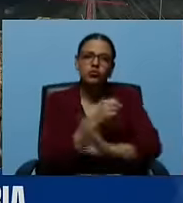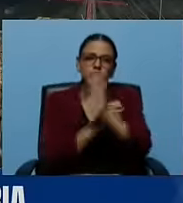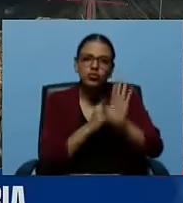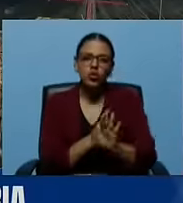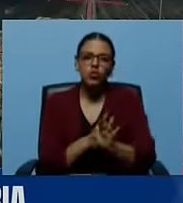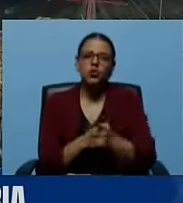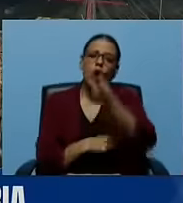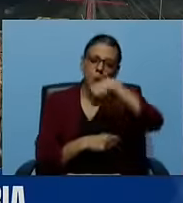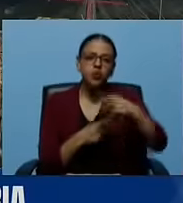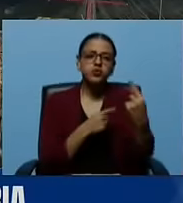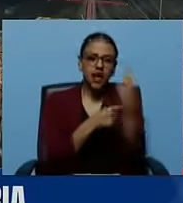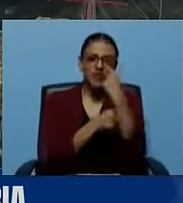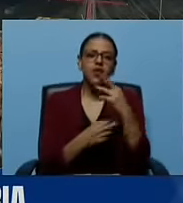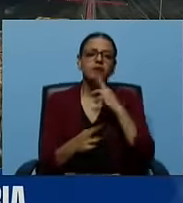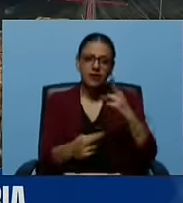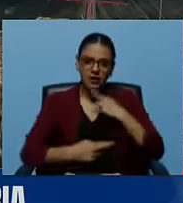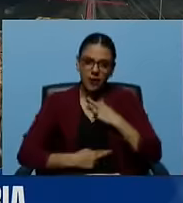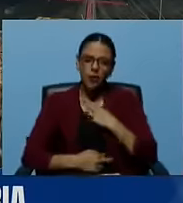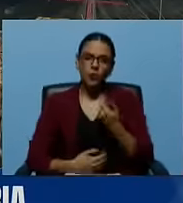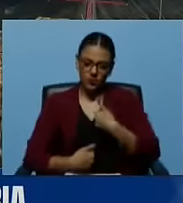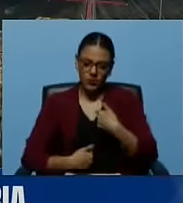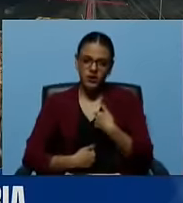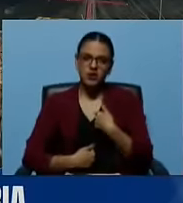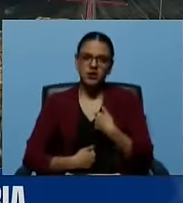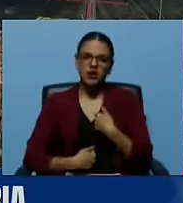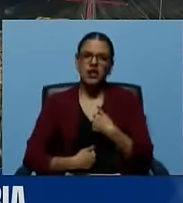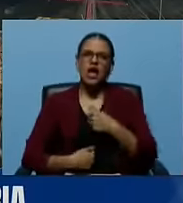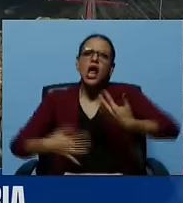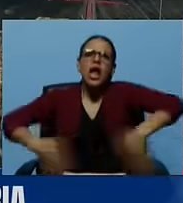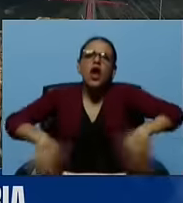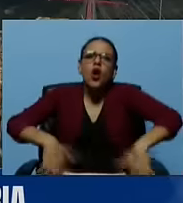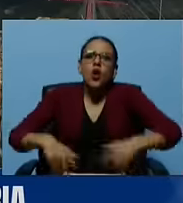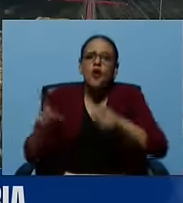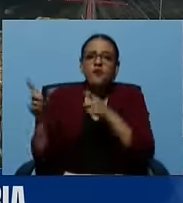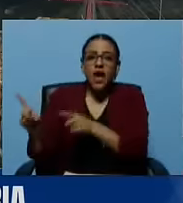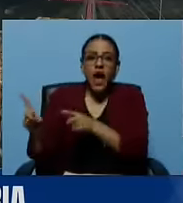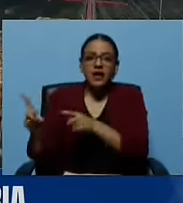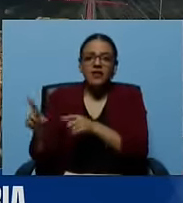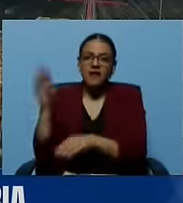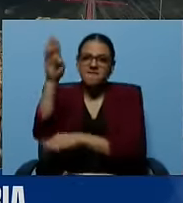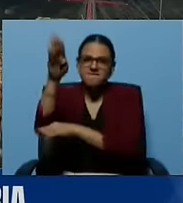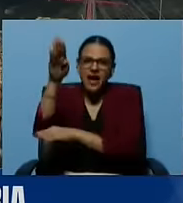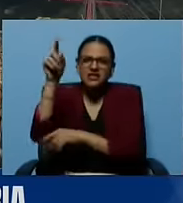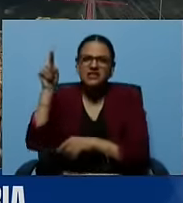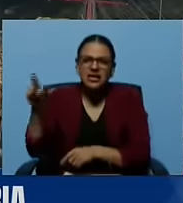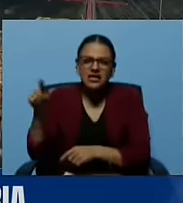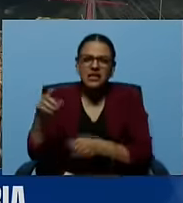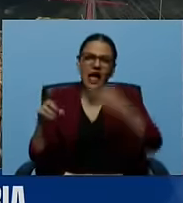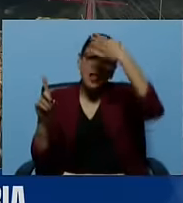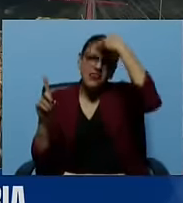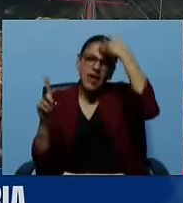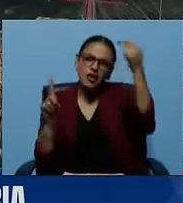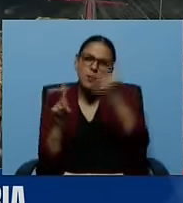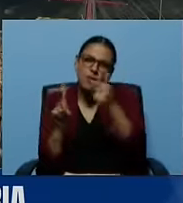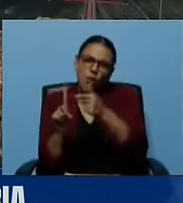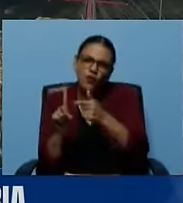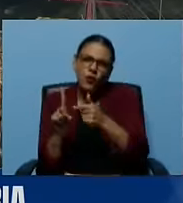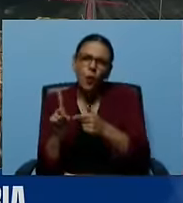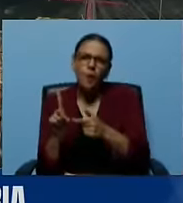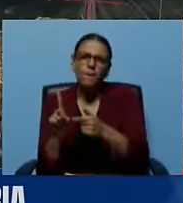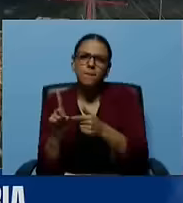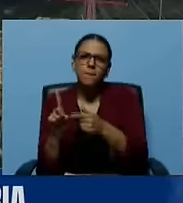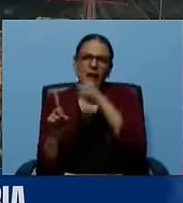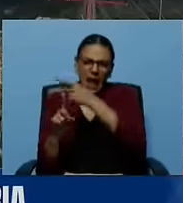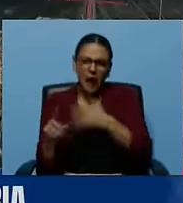Díganme ustedes, el cobarde fascista de Edmundo González Urrutia,